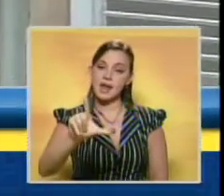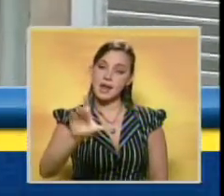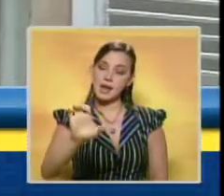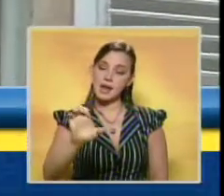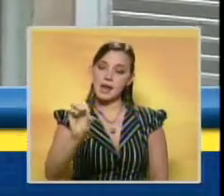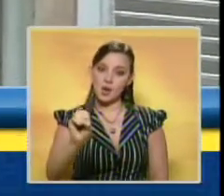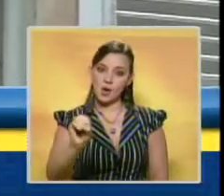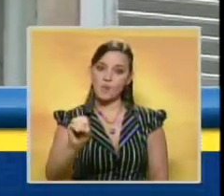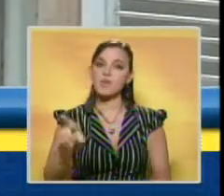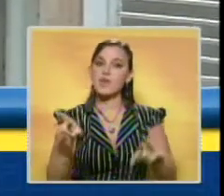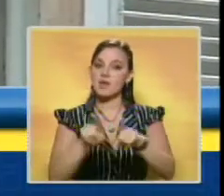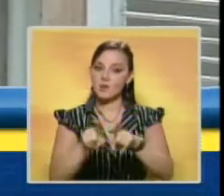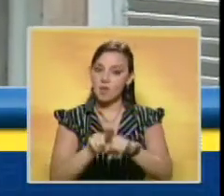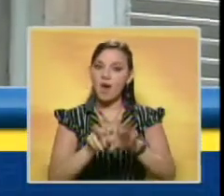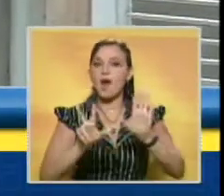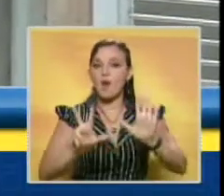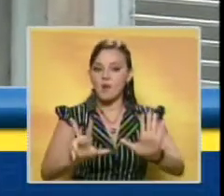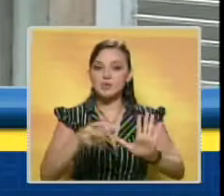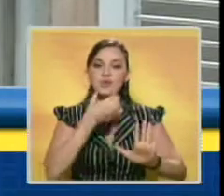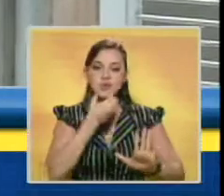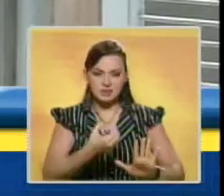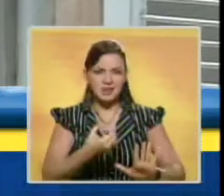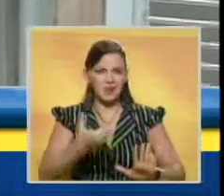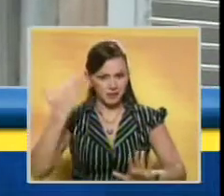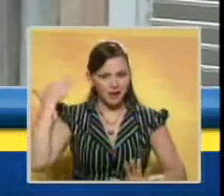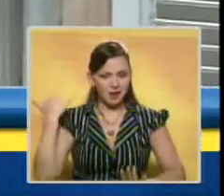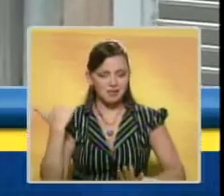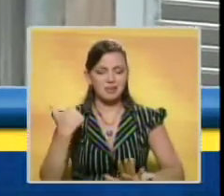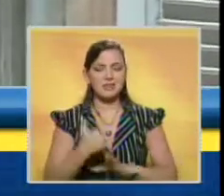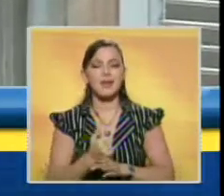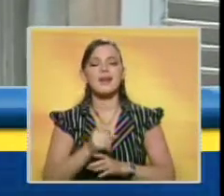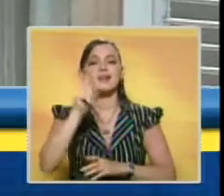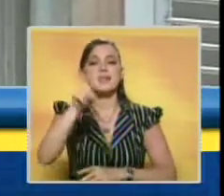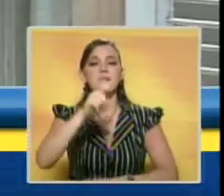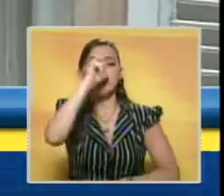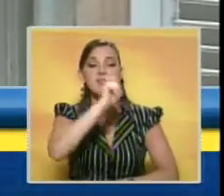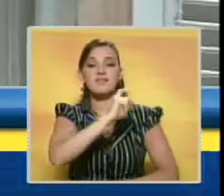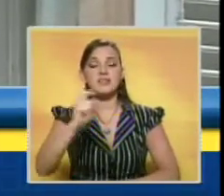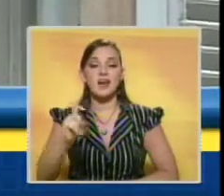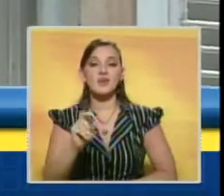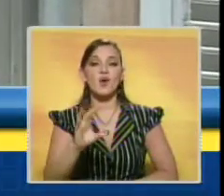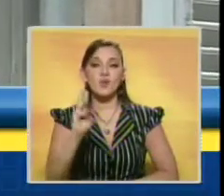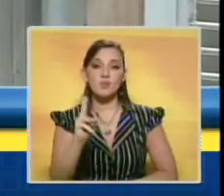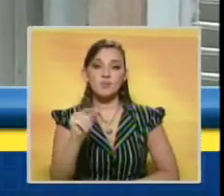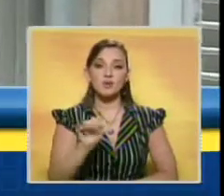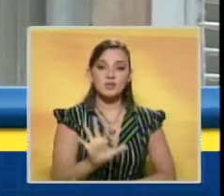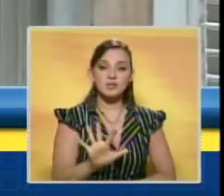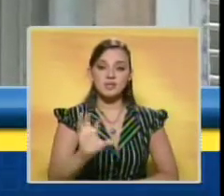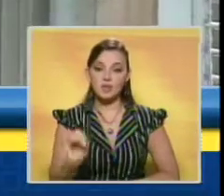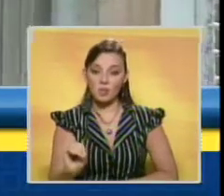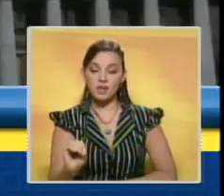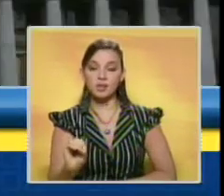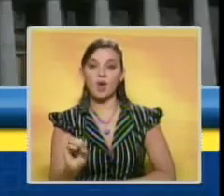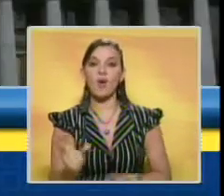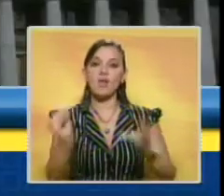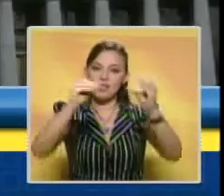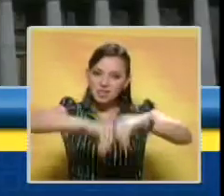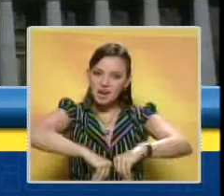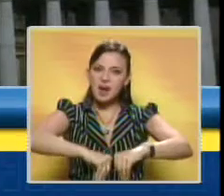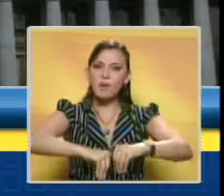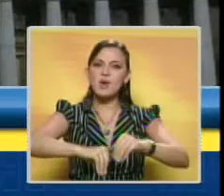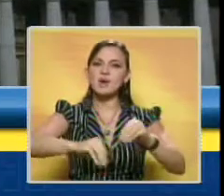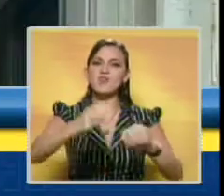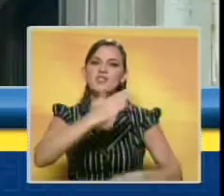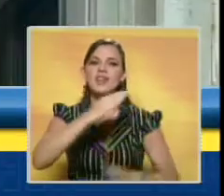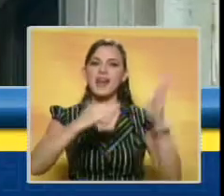8 de diciembre en el marco de la fiesta de la Inmaculada Concepción y el aniversario número 50 del Concilio Vaticano II. El